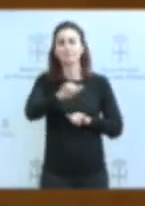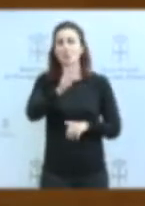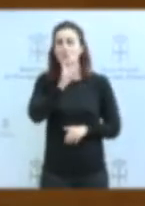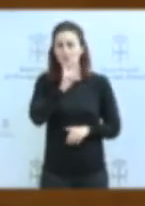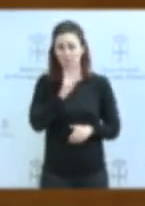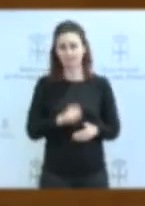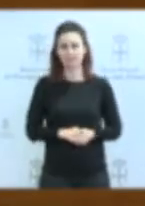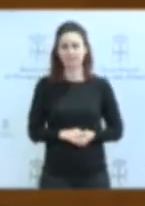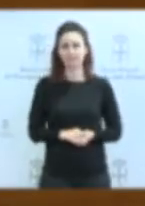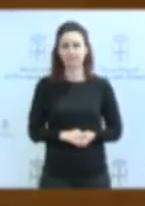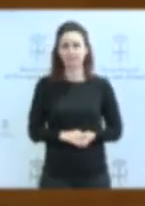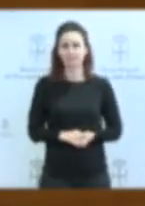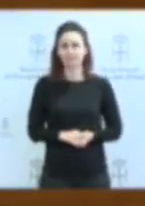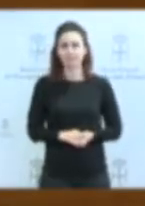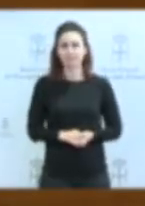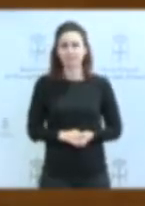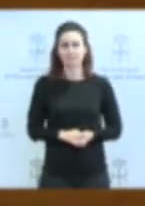Mire, ustedes mencionaban que